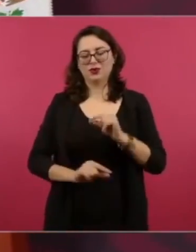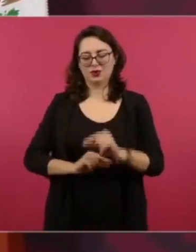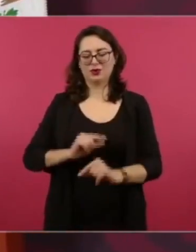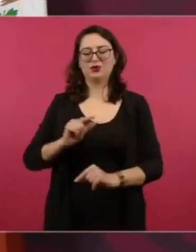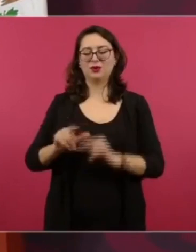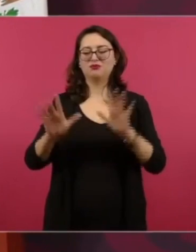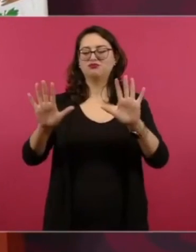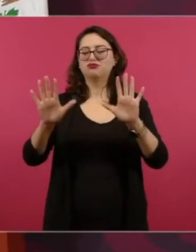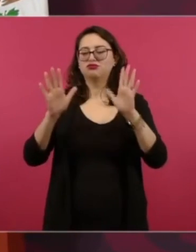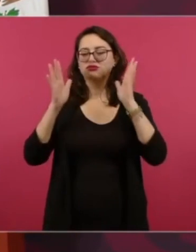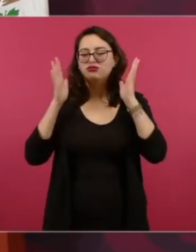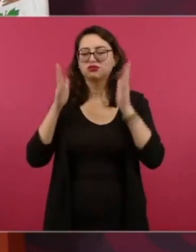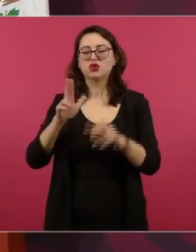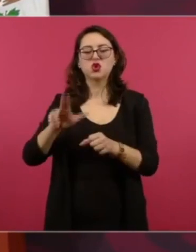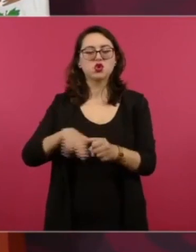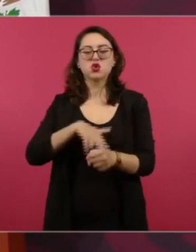Pero sí,